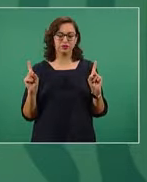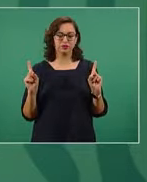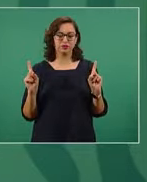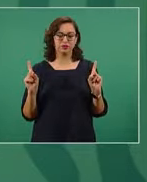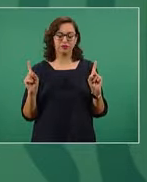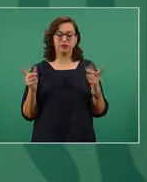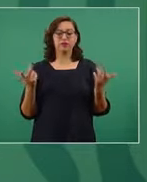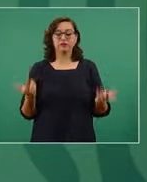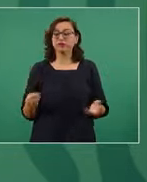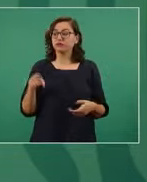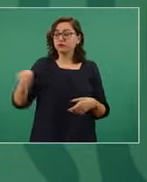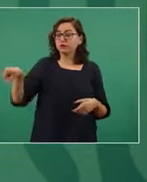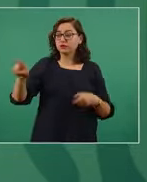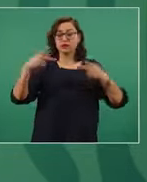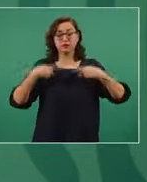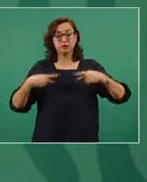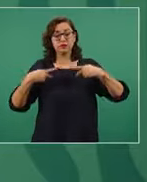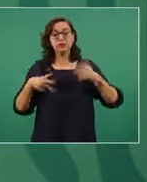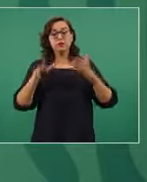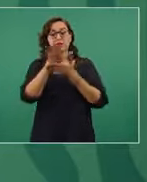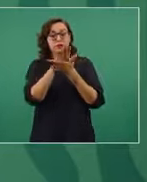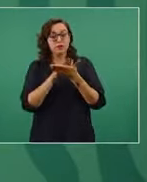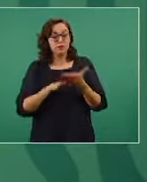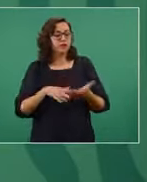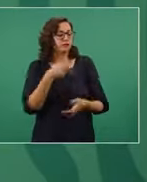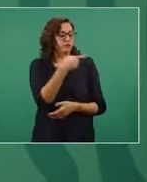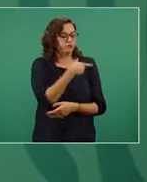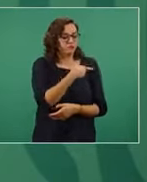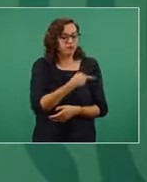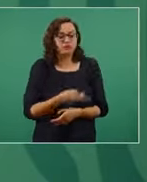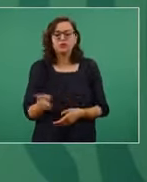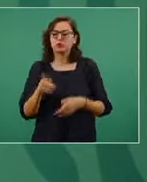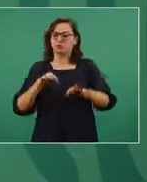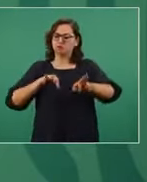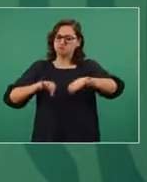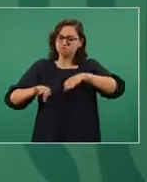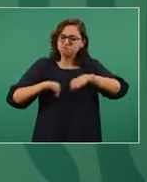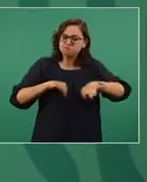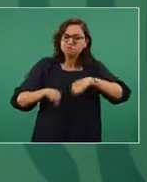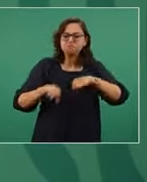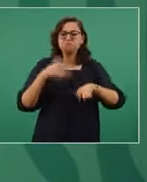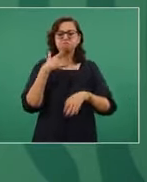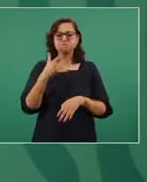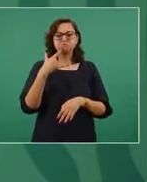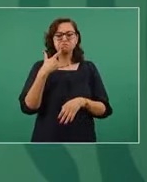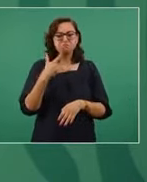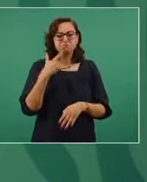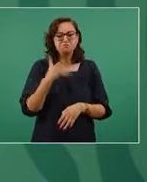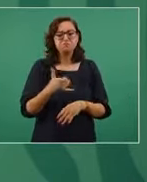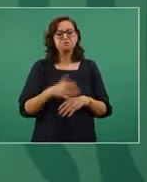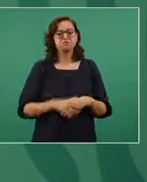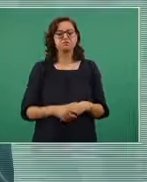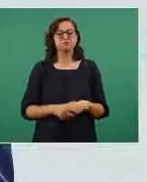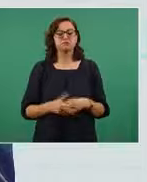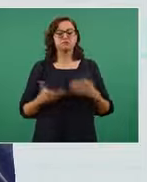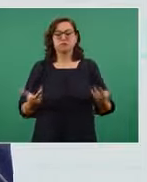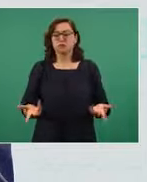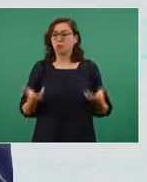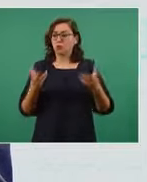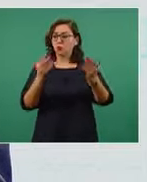gente humilde, a la gente pobre, a los trabajadores, a integrantes de las clases medias,